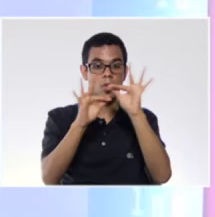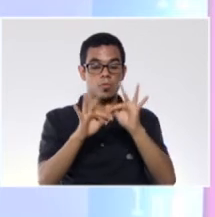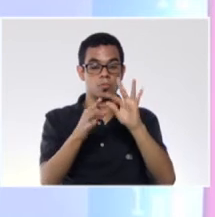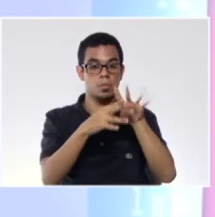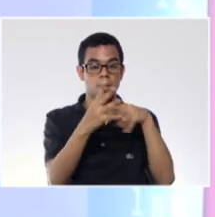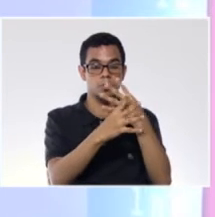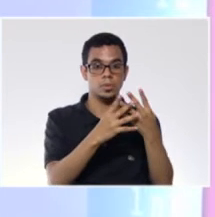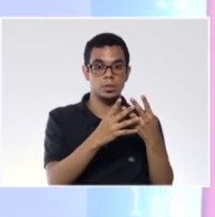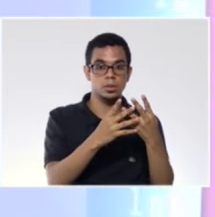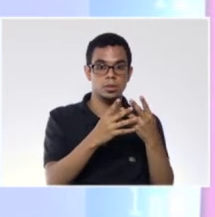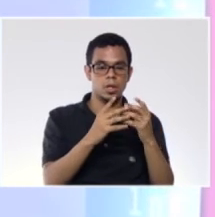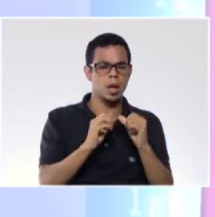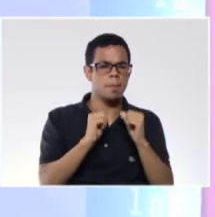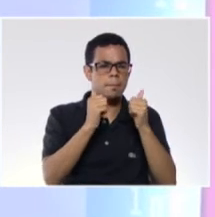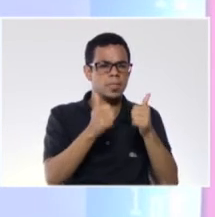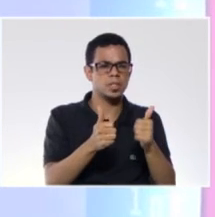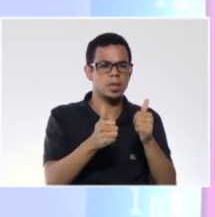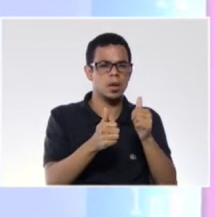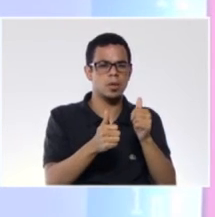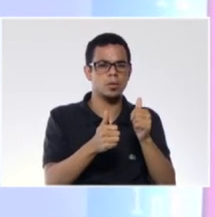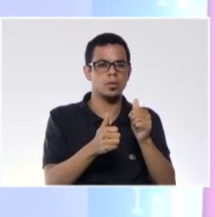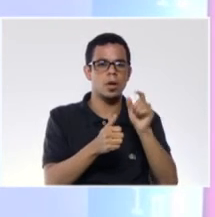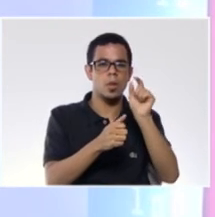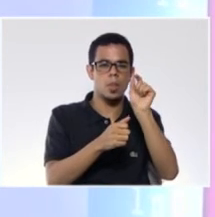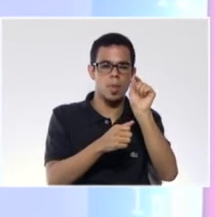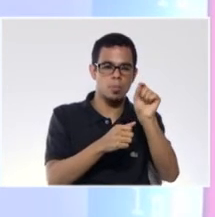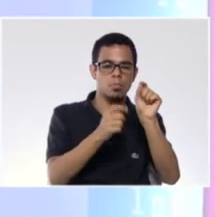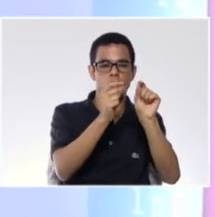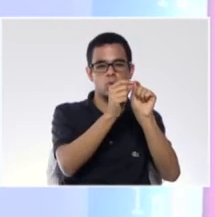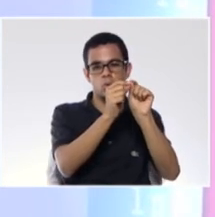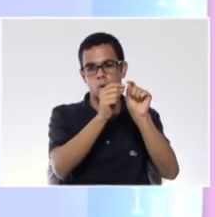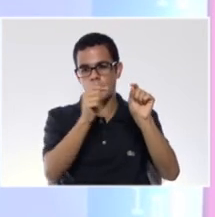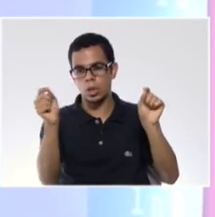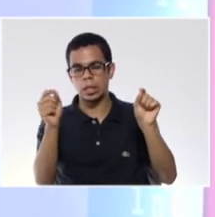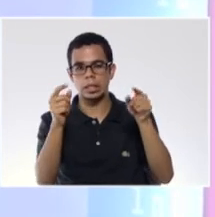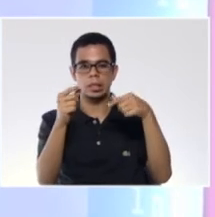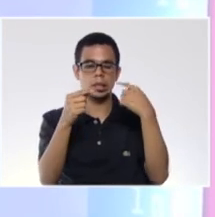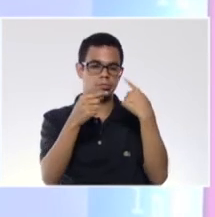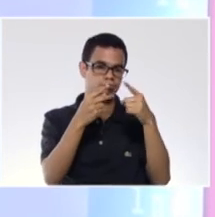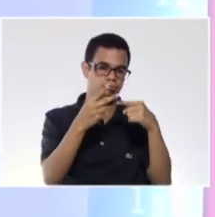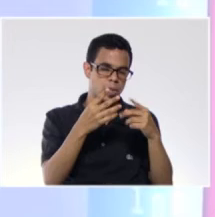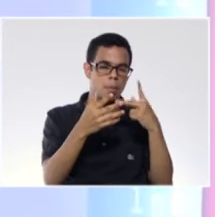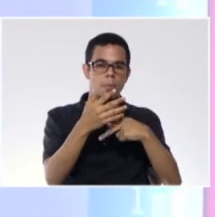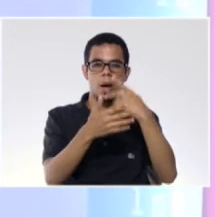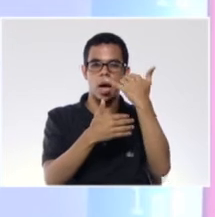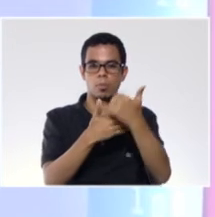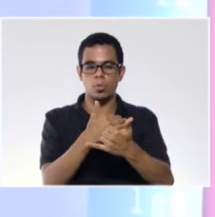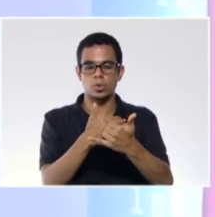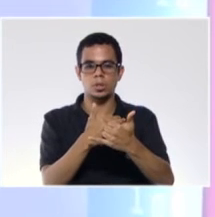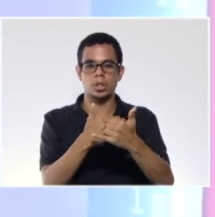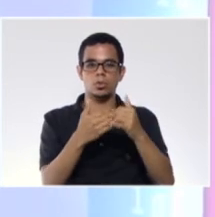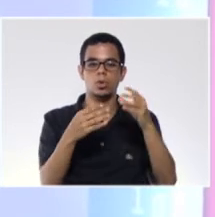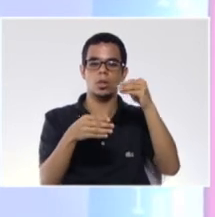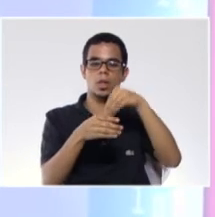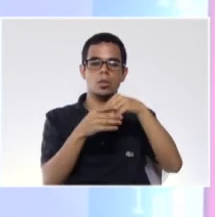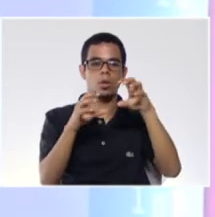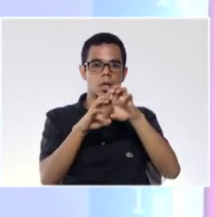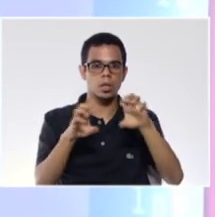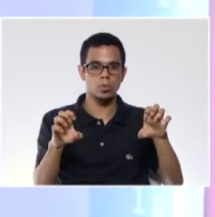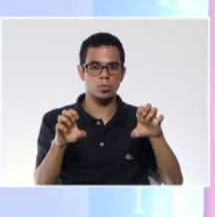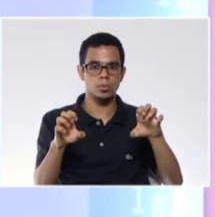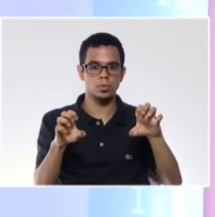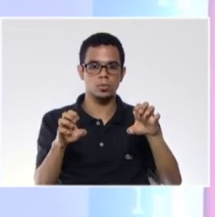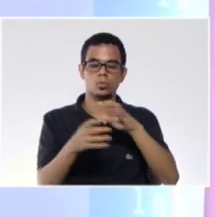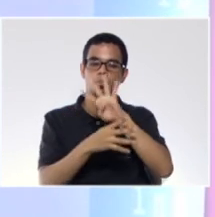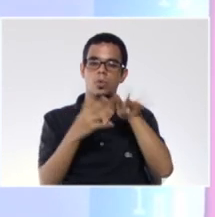a partir de segmentos, puntos y líneas para poder realizar proyectos dentro del ámbito educativo en el